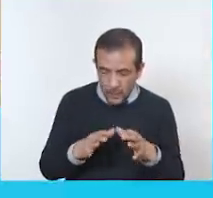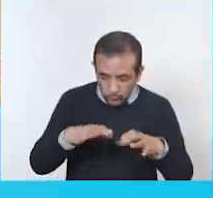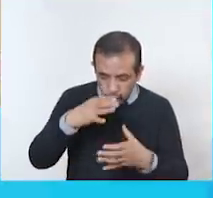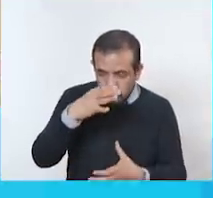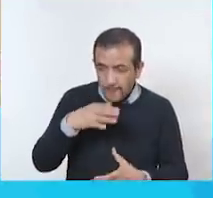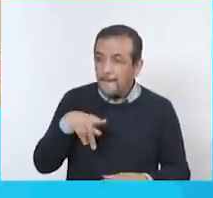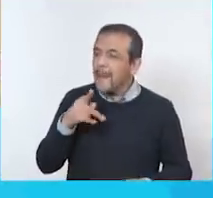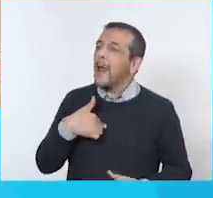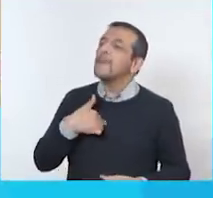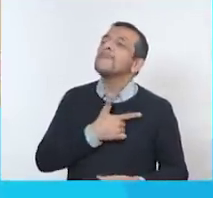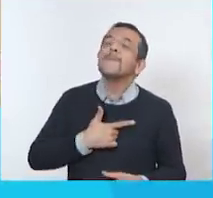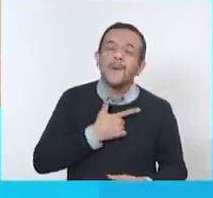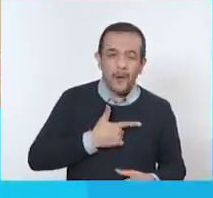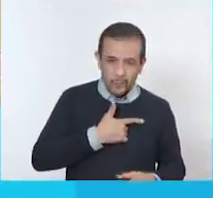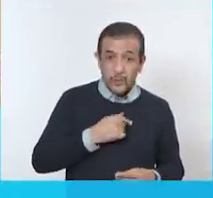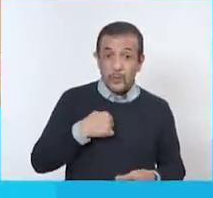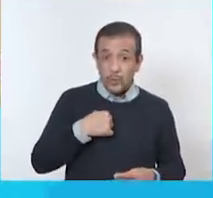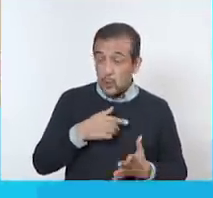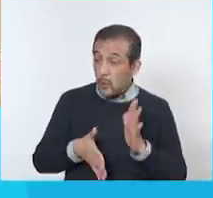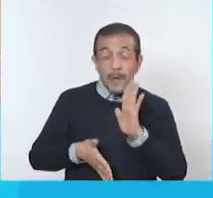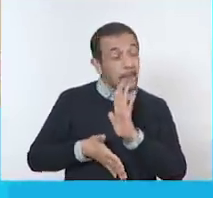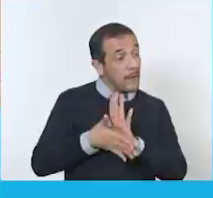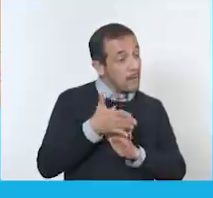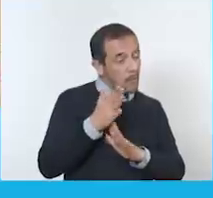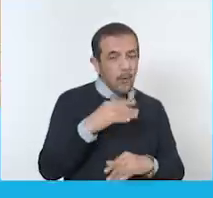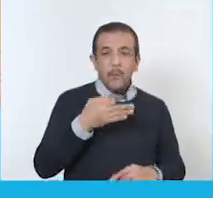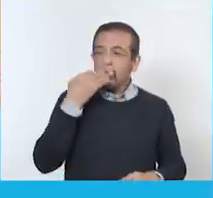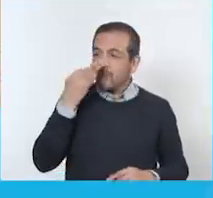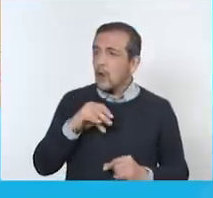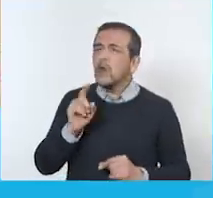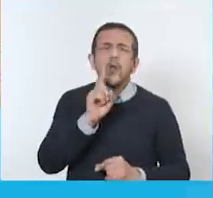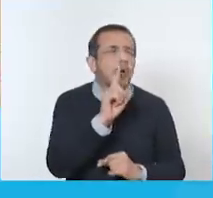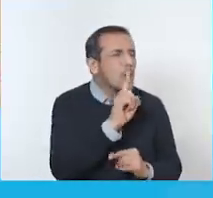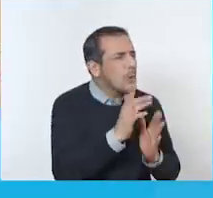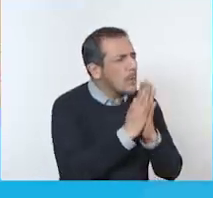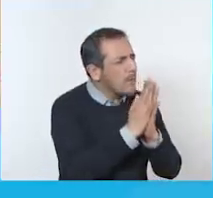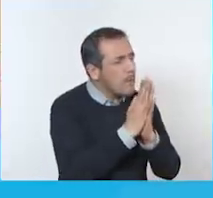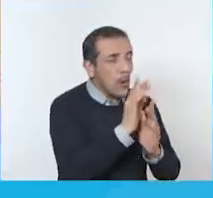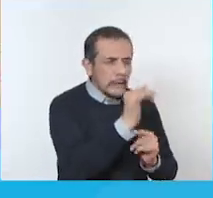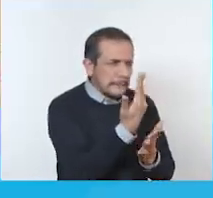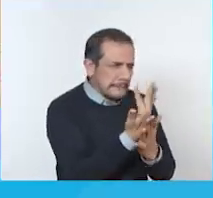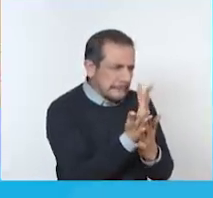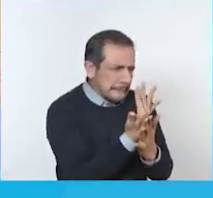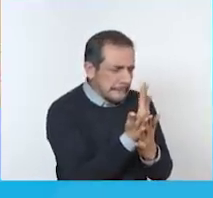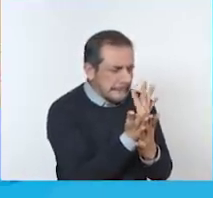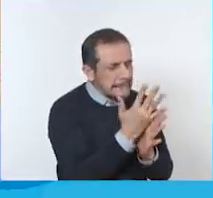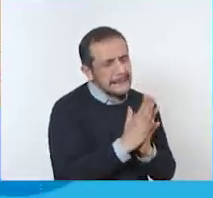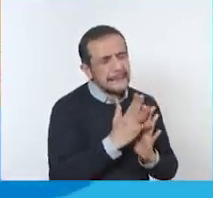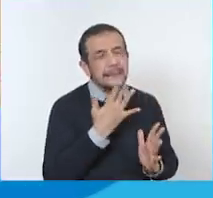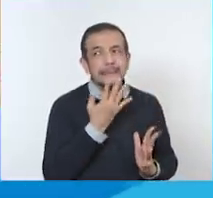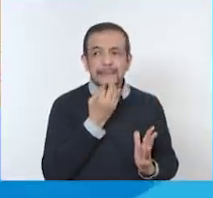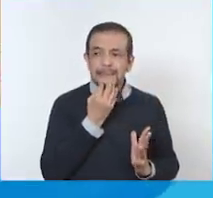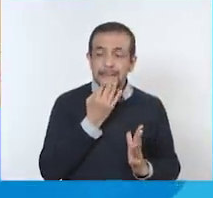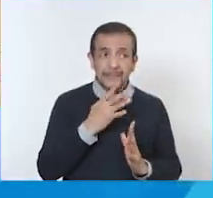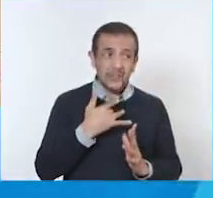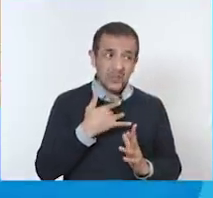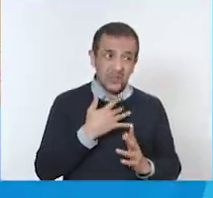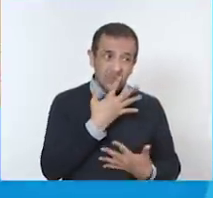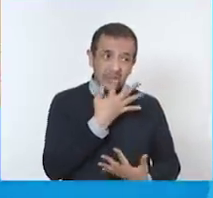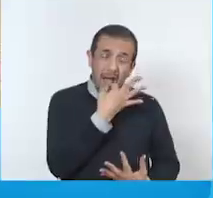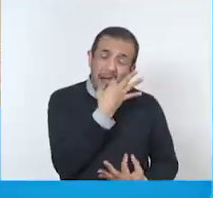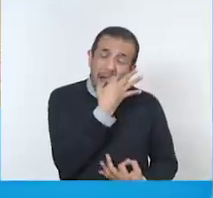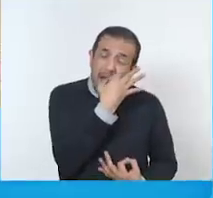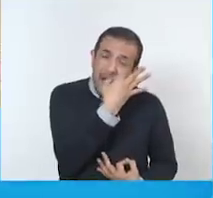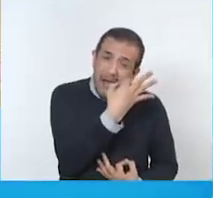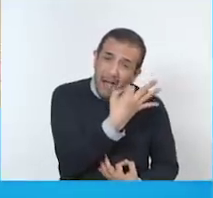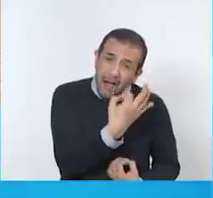es que es muy bonito, que me gusta y que ya voy por mis alcatraces. ¡No! ¡Don Leopoldo, espérese antes de que vaya por sus alcatraces! ¡Le tengo